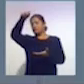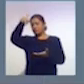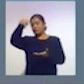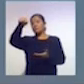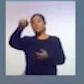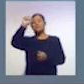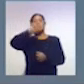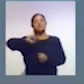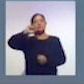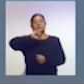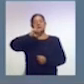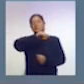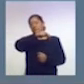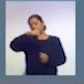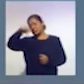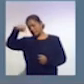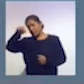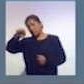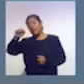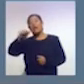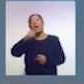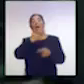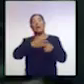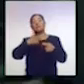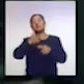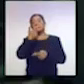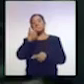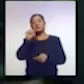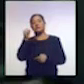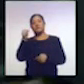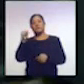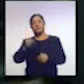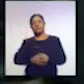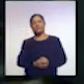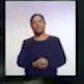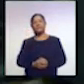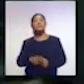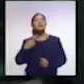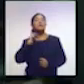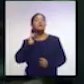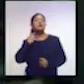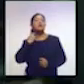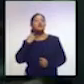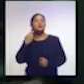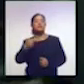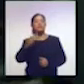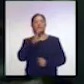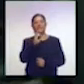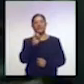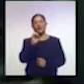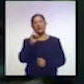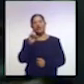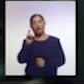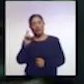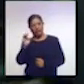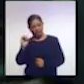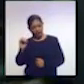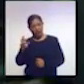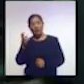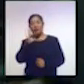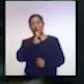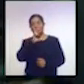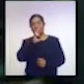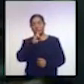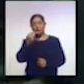sábado y permanecer allí hasta el 7 de septiembre. El robot fue denominado Fyodor, que es un nombre ruso y también